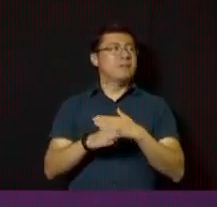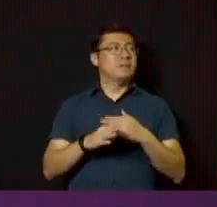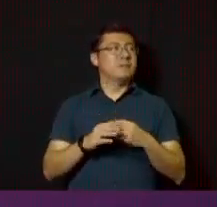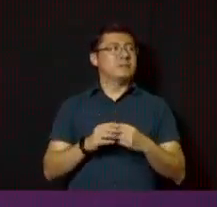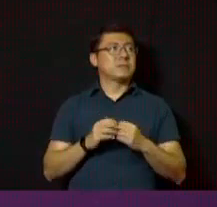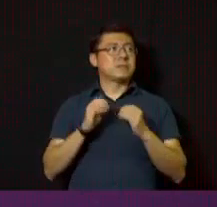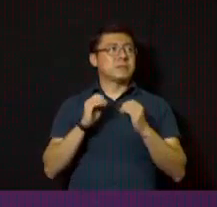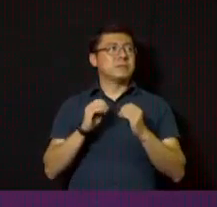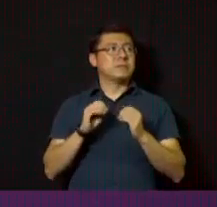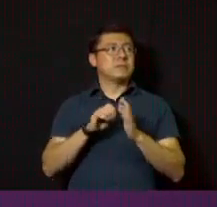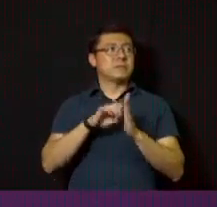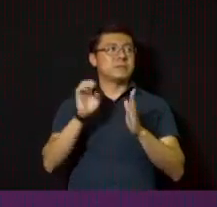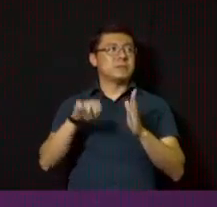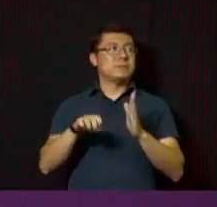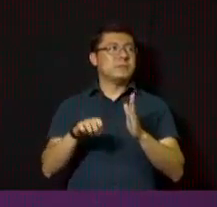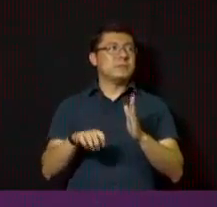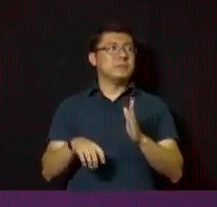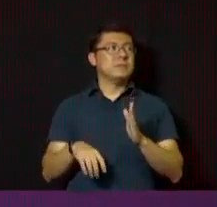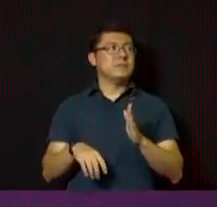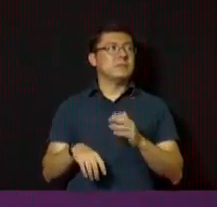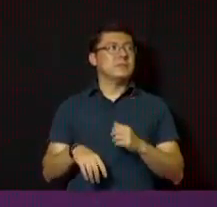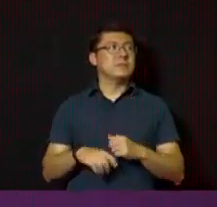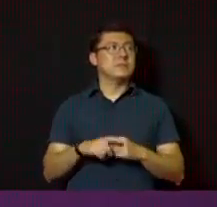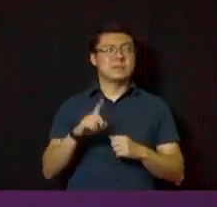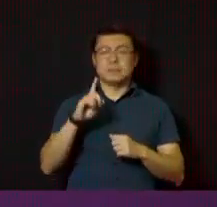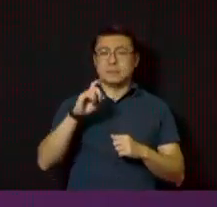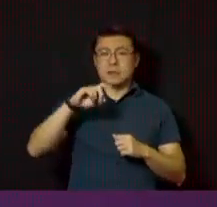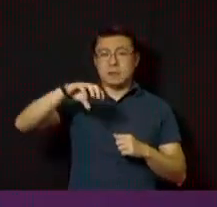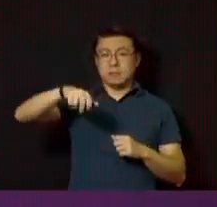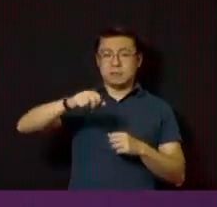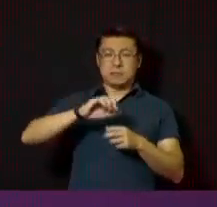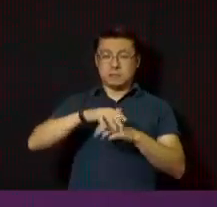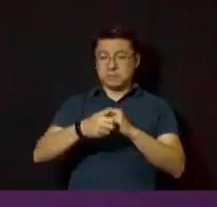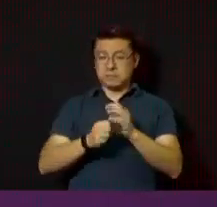quería abrir la llave para lavarme la mano,